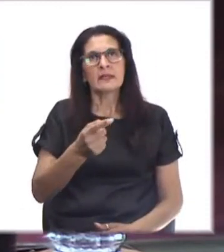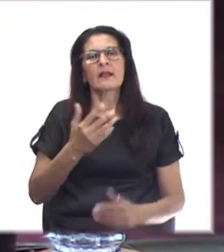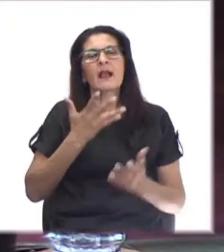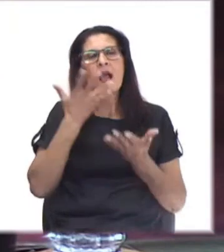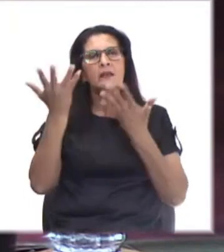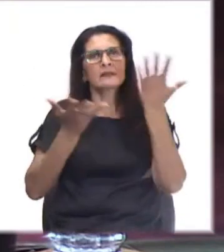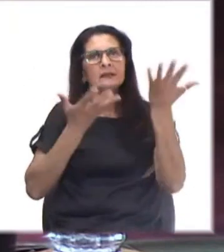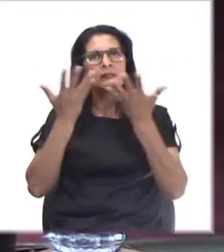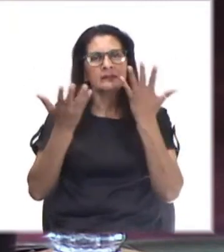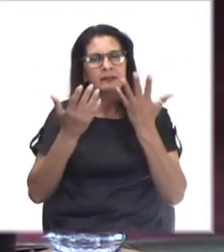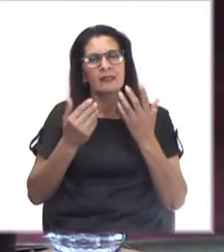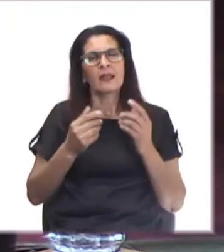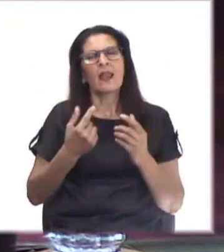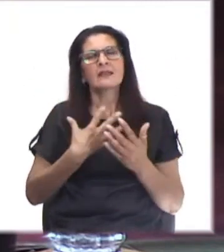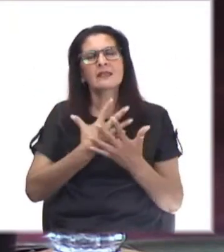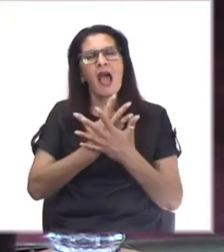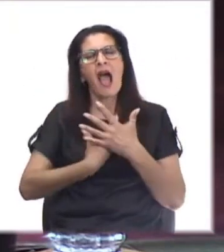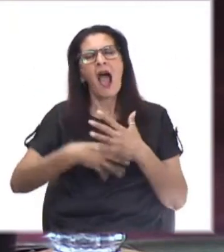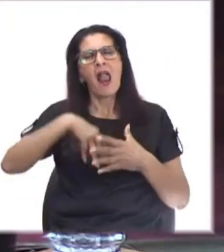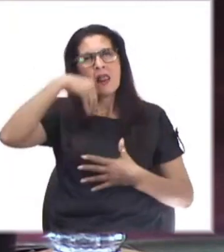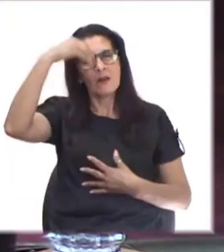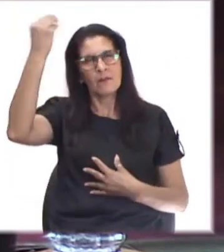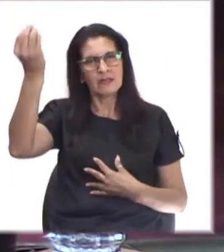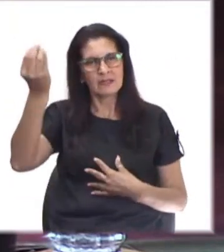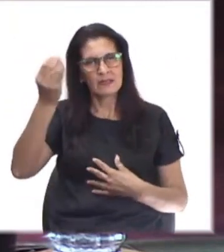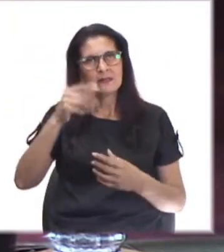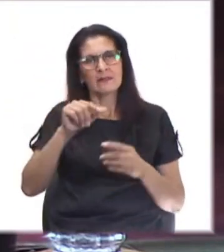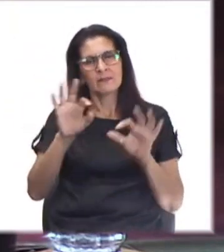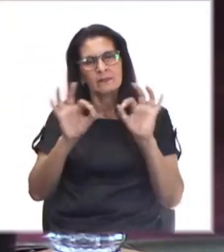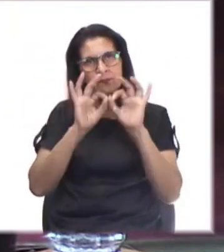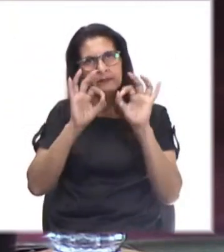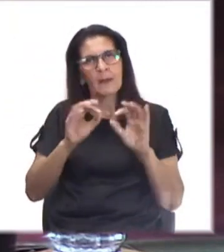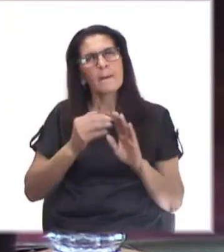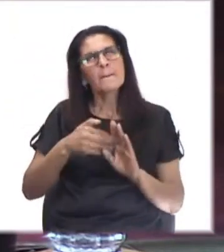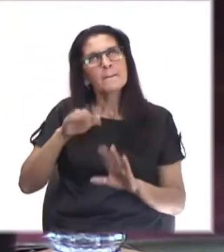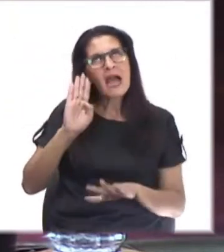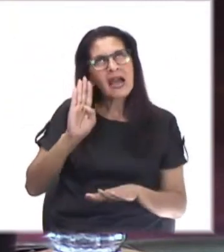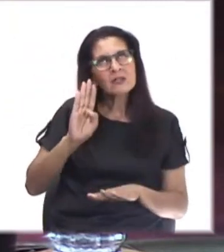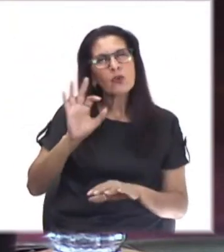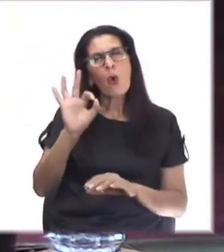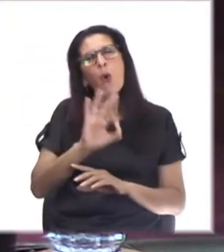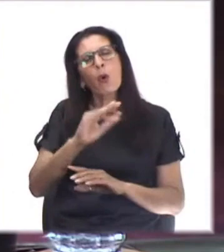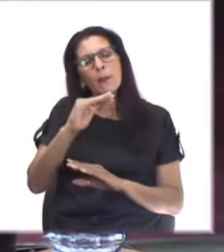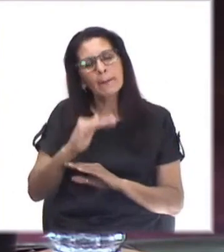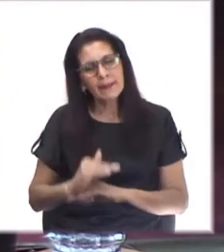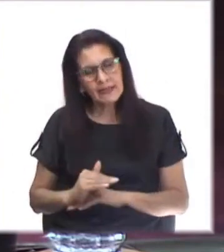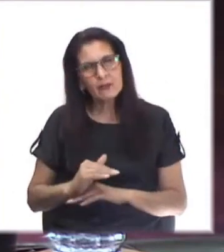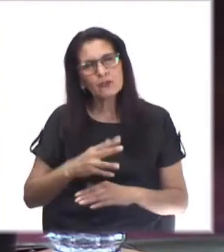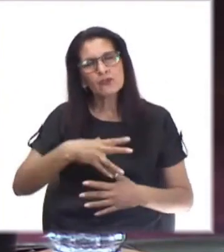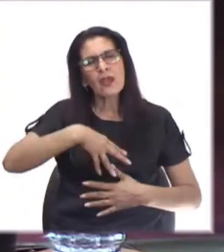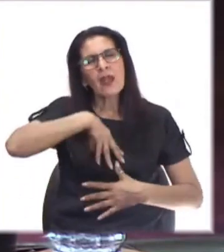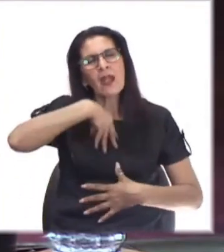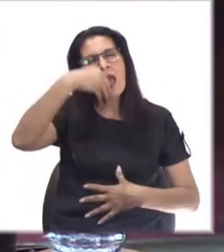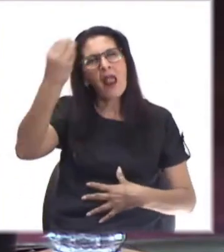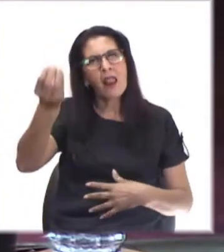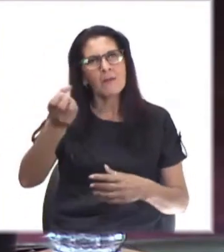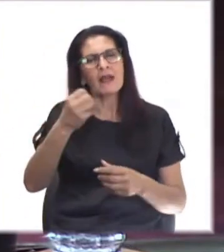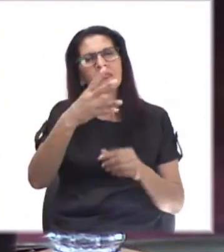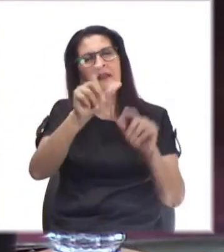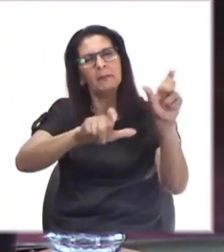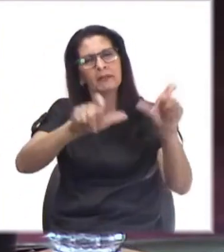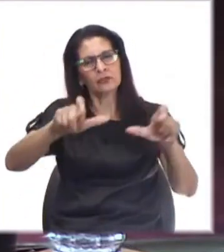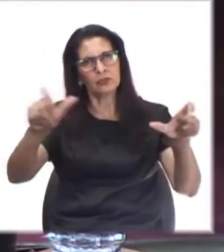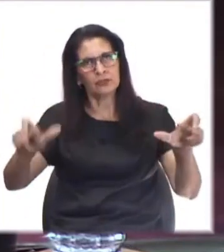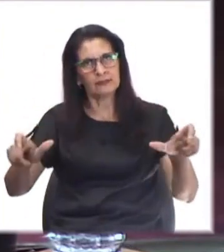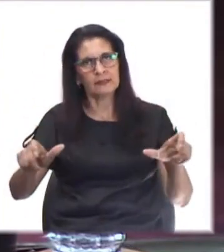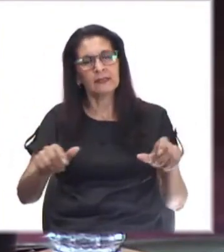almas sonoras, capaces de condensar más o menos íntegramente el alma colectiva de la gente,